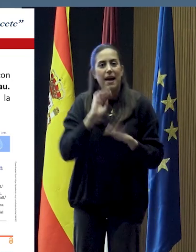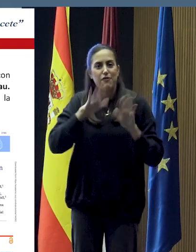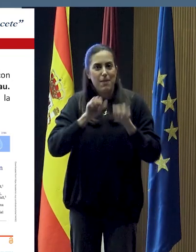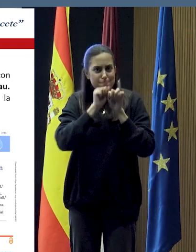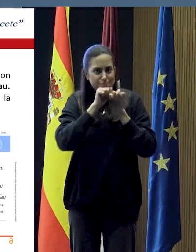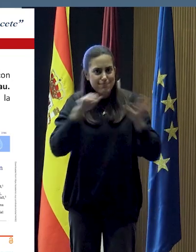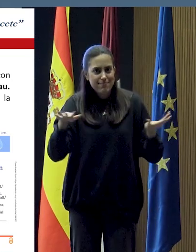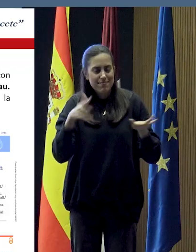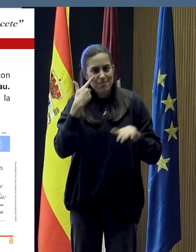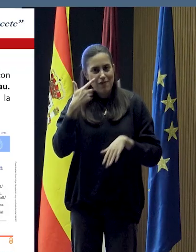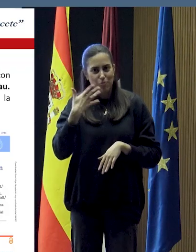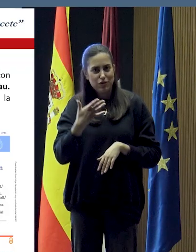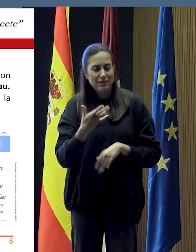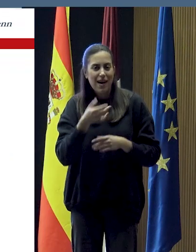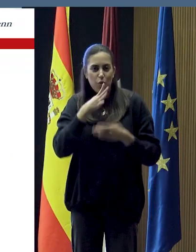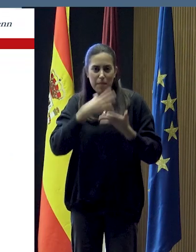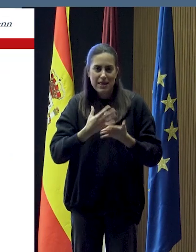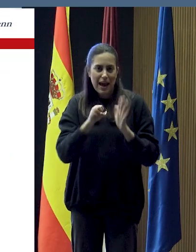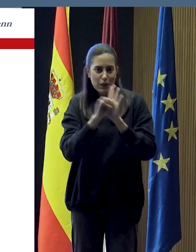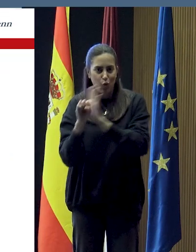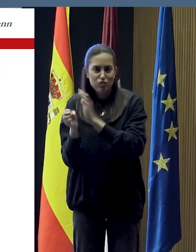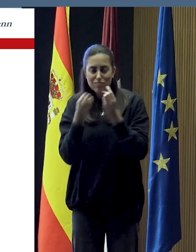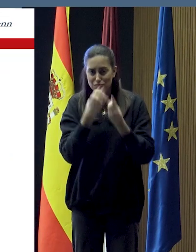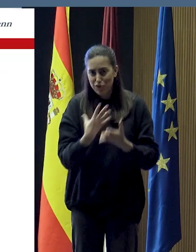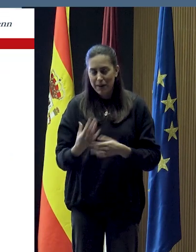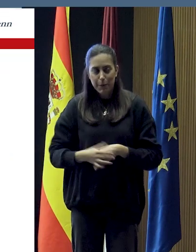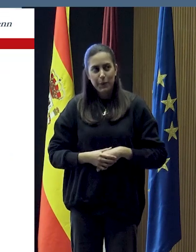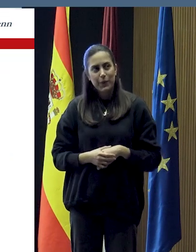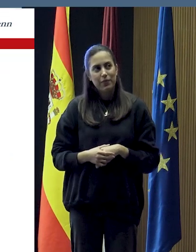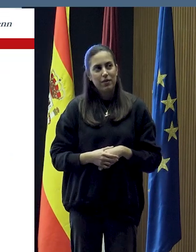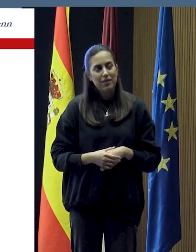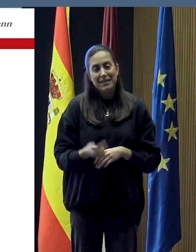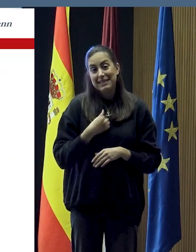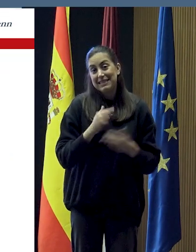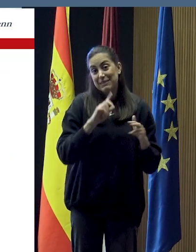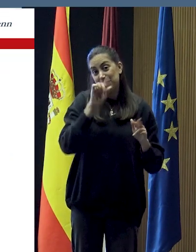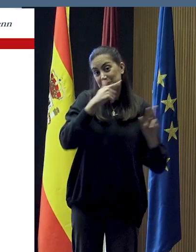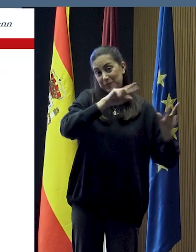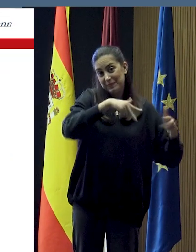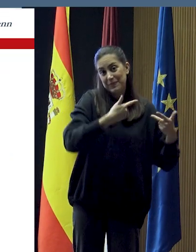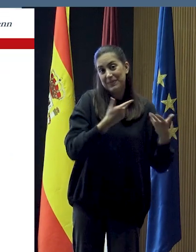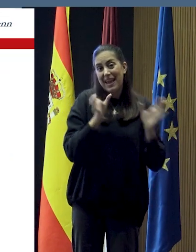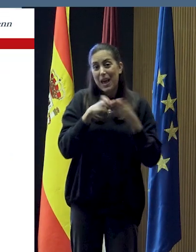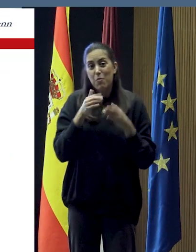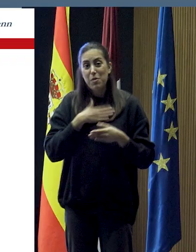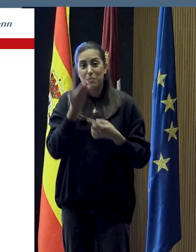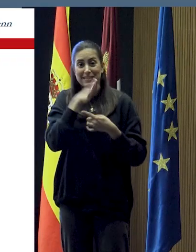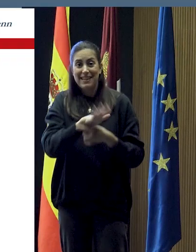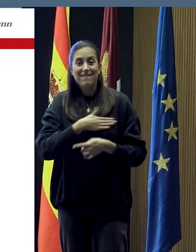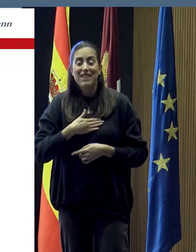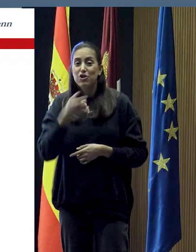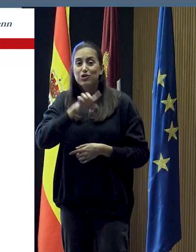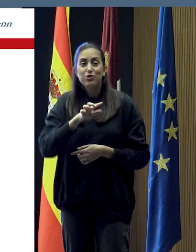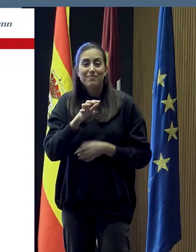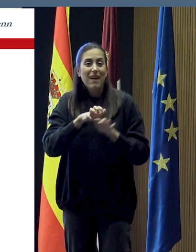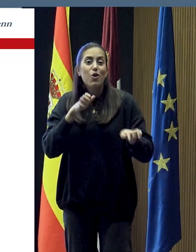y que están yendo muy bien. Entonces, bueno, pues me vais a permitir que os presente al equipo. Somos todos chicas, por